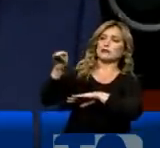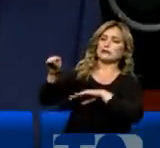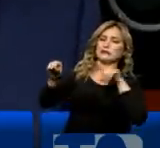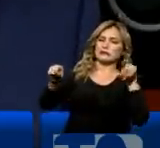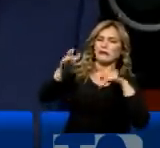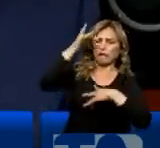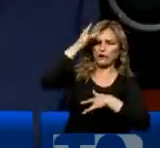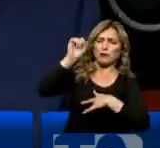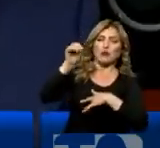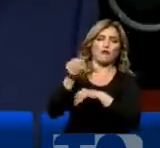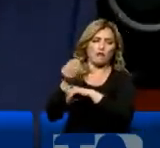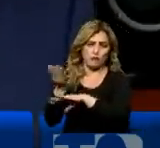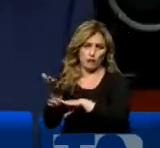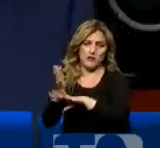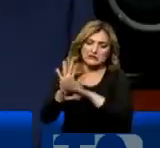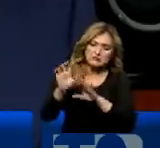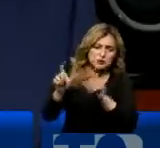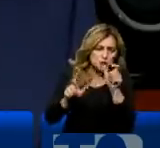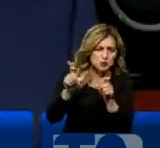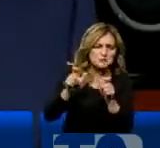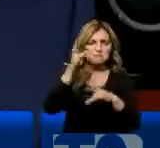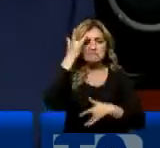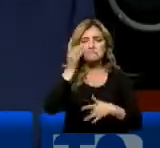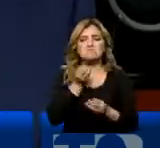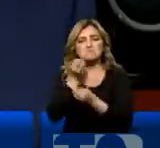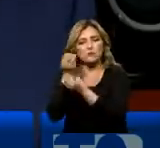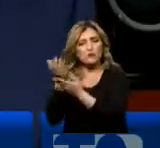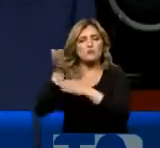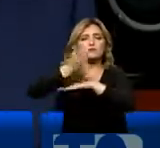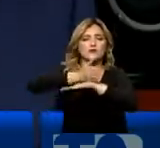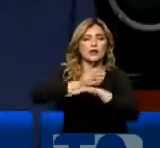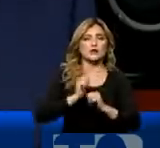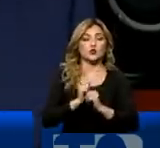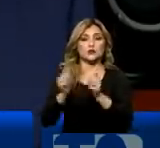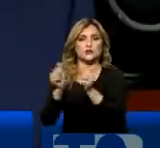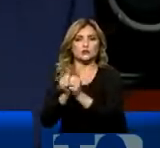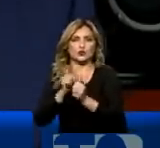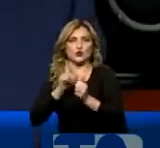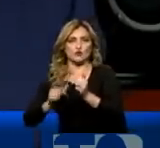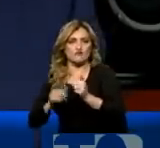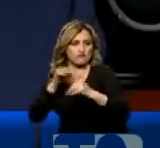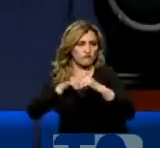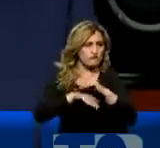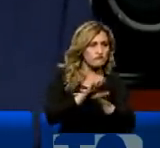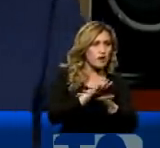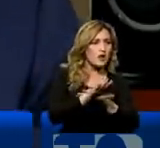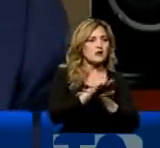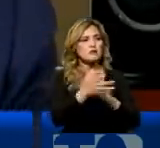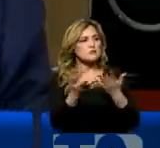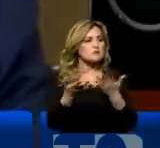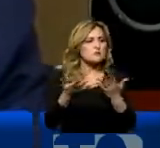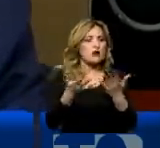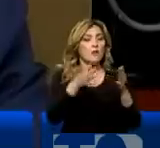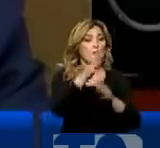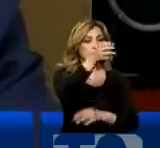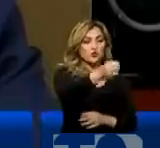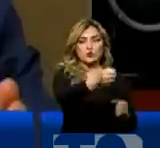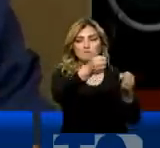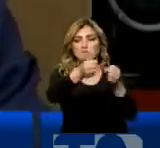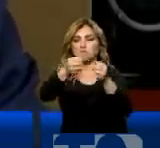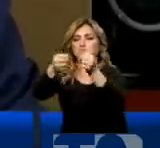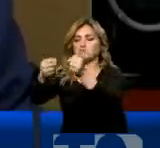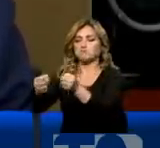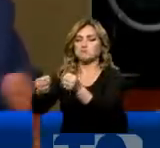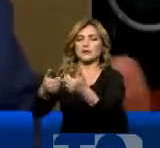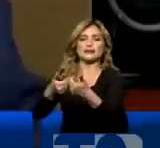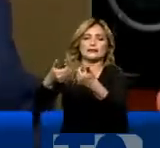en ese momento tiene que ingresar el equipo de salud para poder hacer una revisión y poder tomar las medidas que correspondan de separar a esa persona,